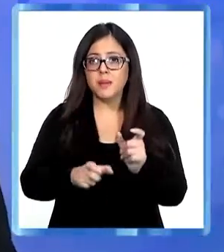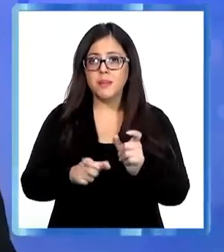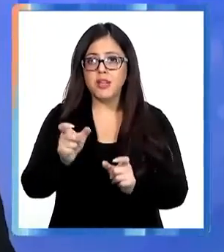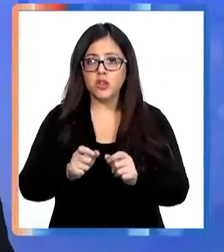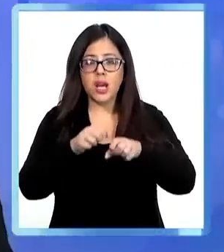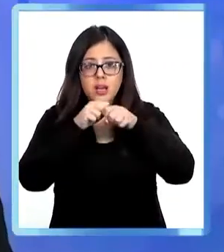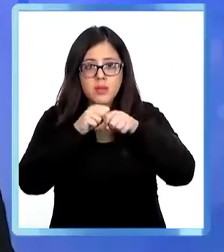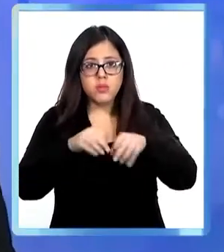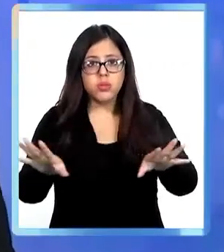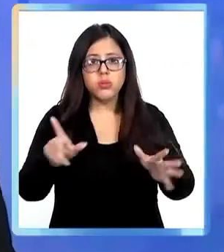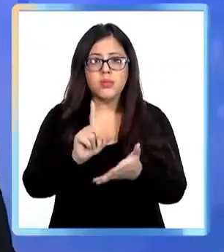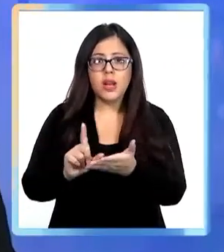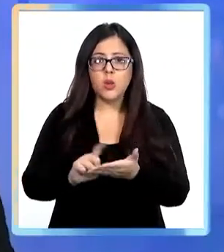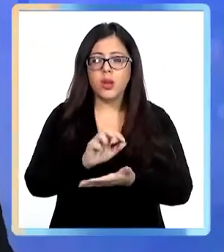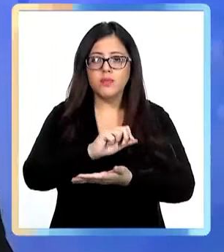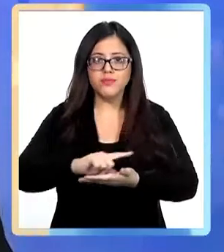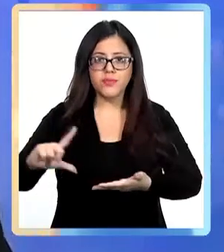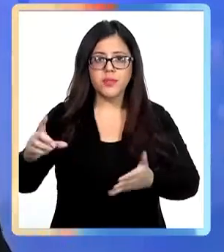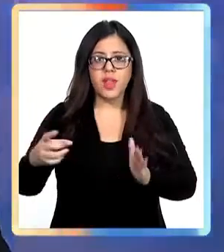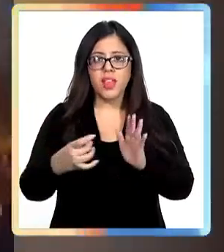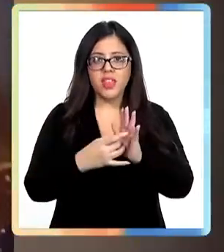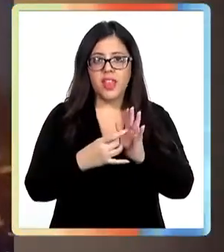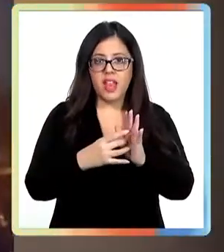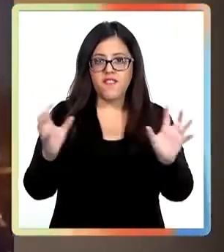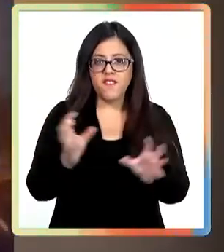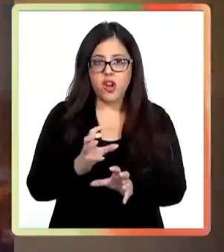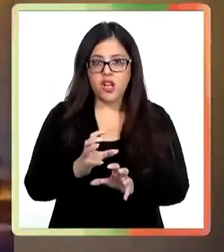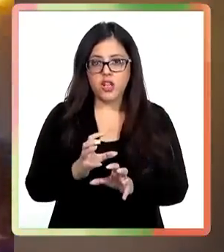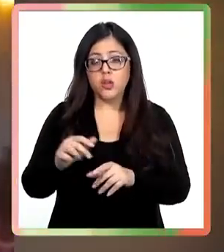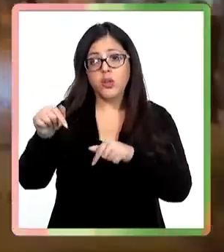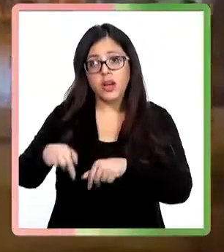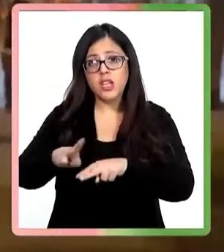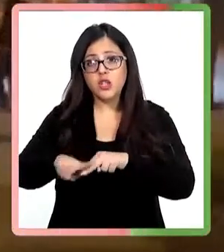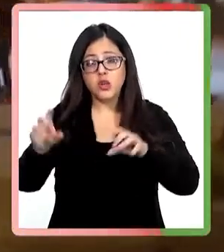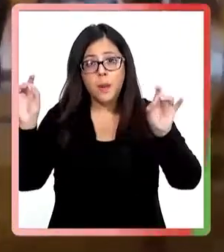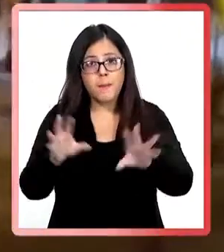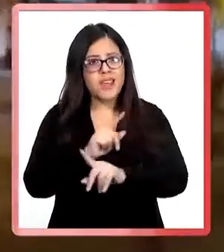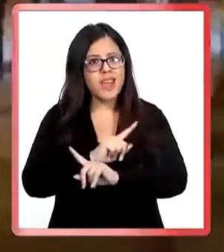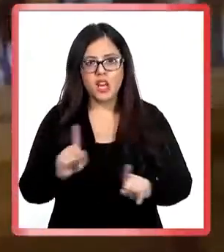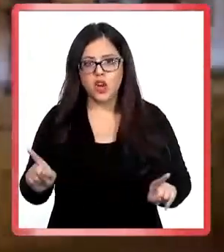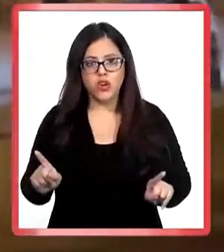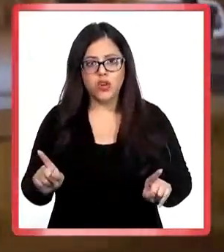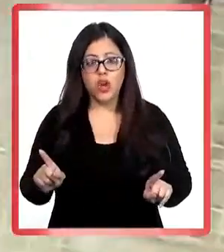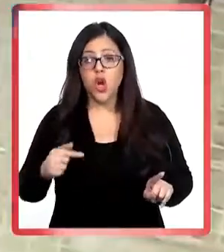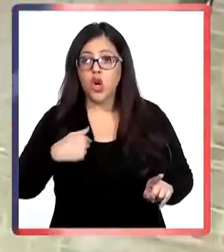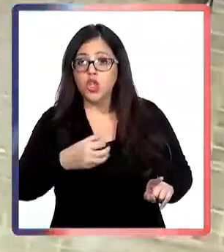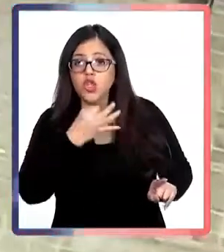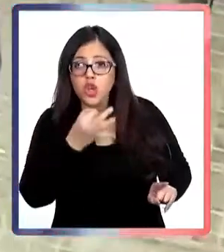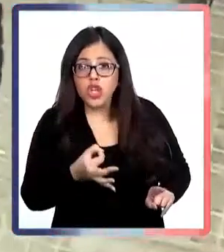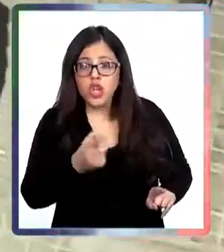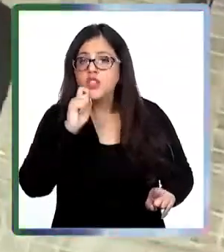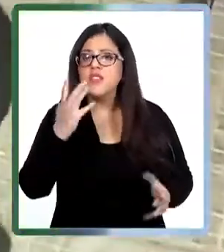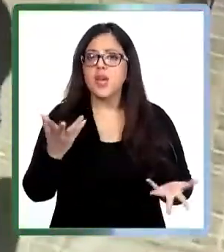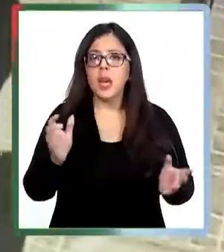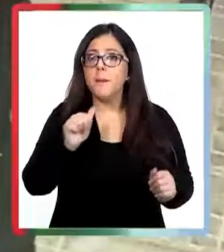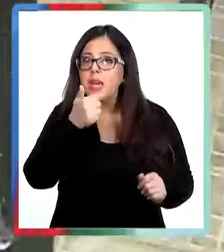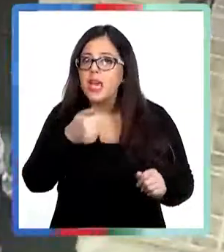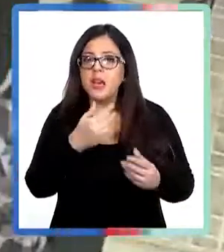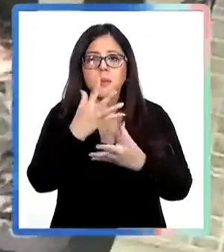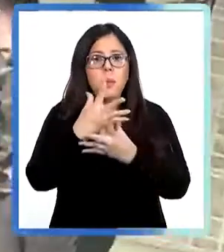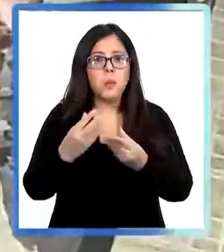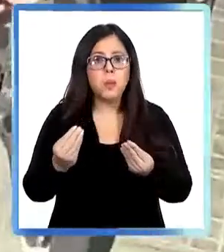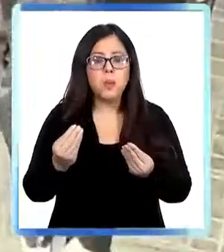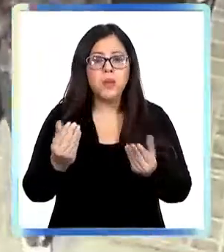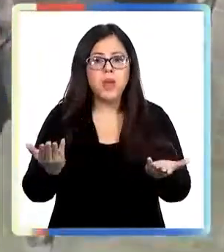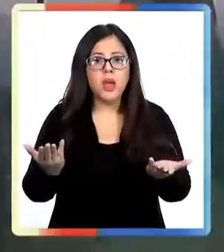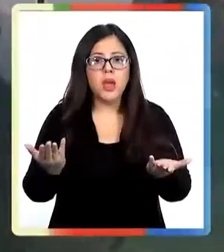a los sectores donde ha habido más aumento de delitos violentos. Acá no hay soluciones mágicas, Patricio. Nada que yo diga va a ser de que mañana desaparezca el problema. En